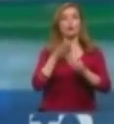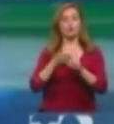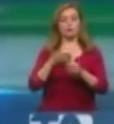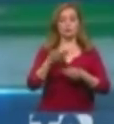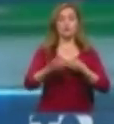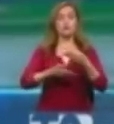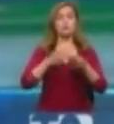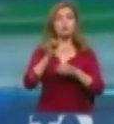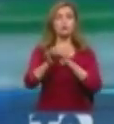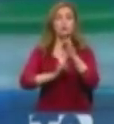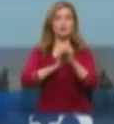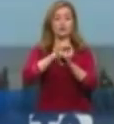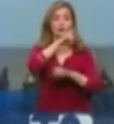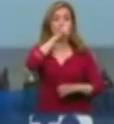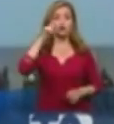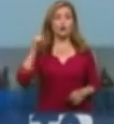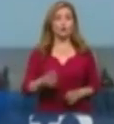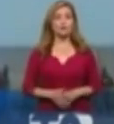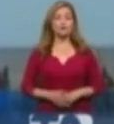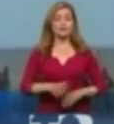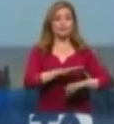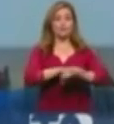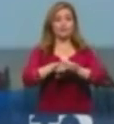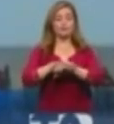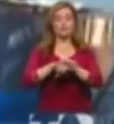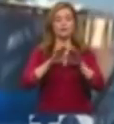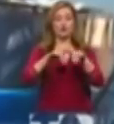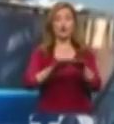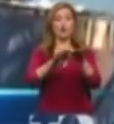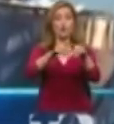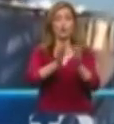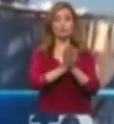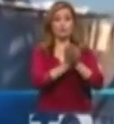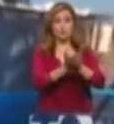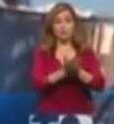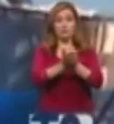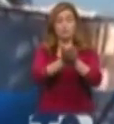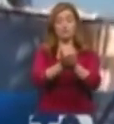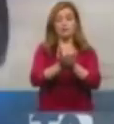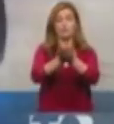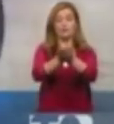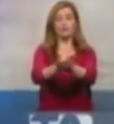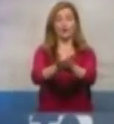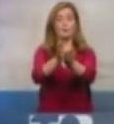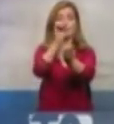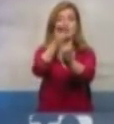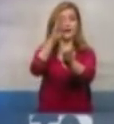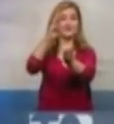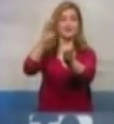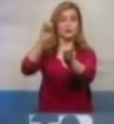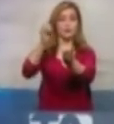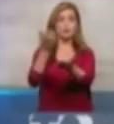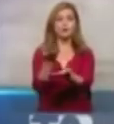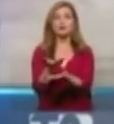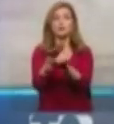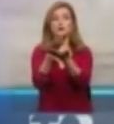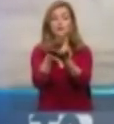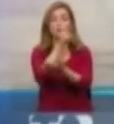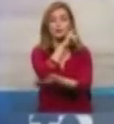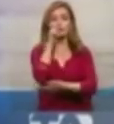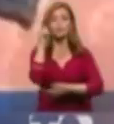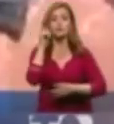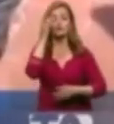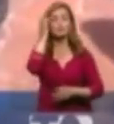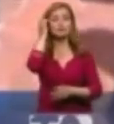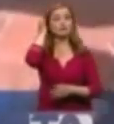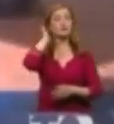tráfico internacional de droga, que fueron detenidos en mar abierto cuando intentaban sacar del país 1.600 kilogramos de clorhidrato de